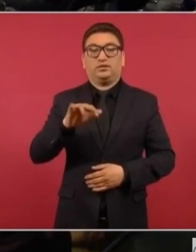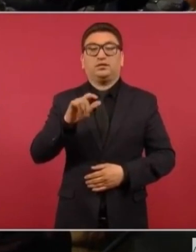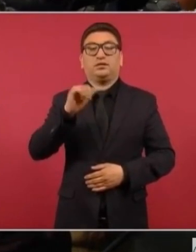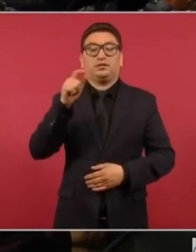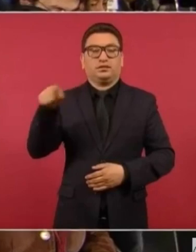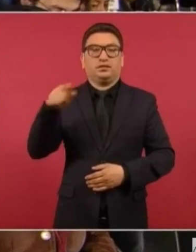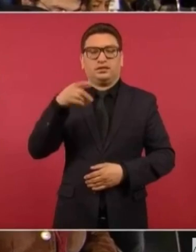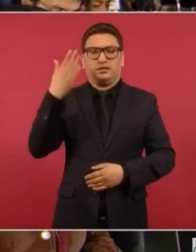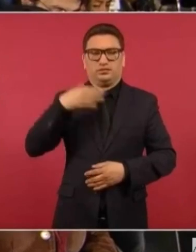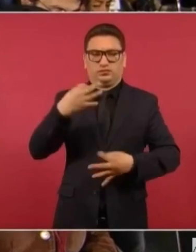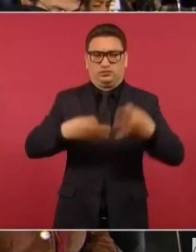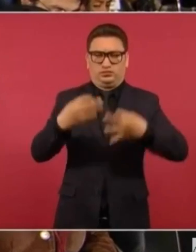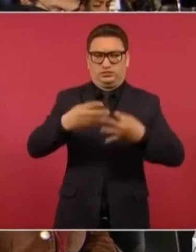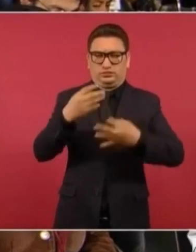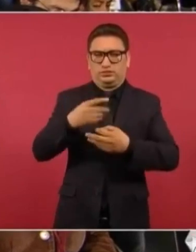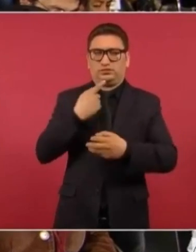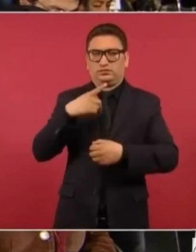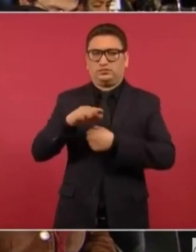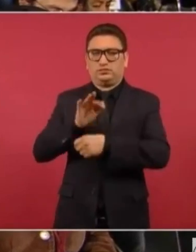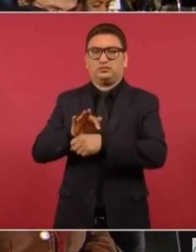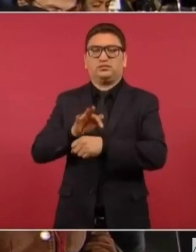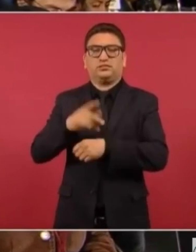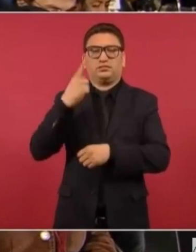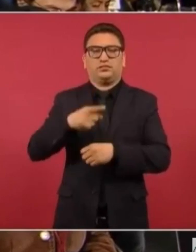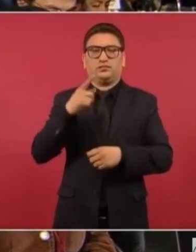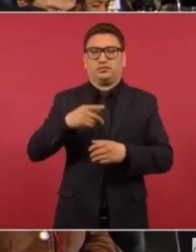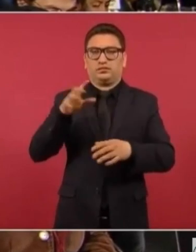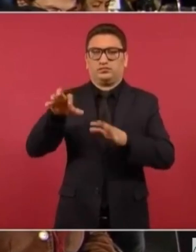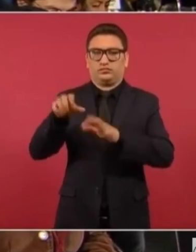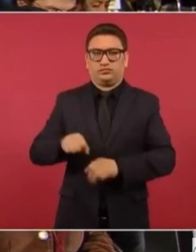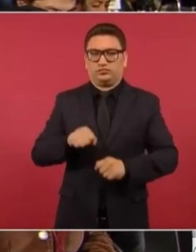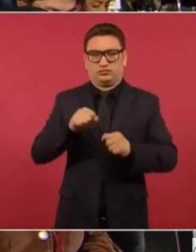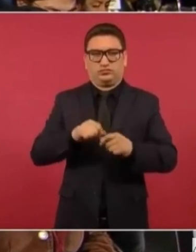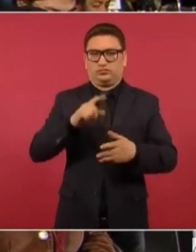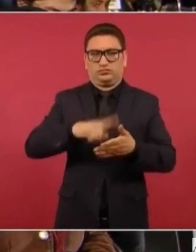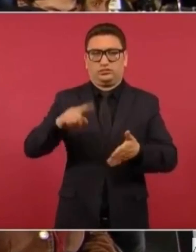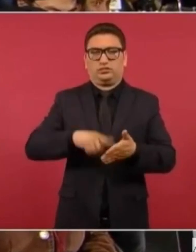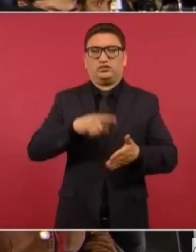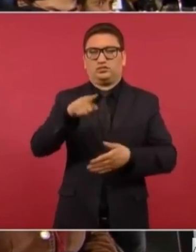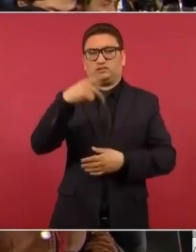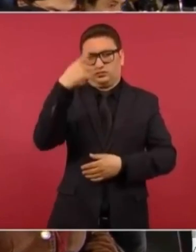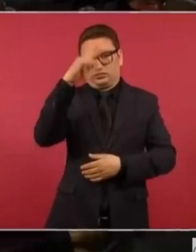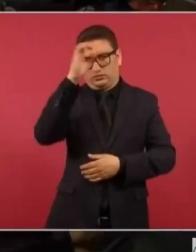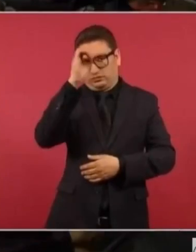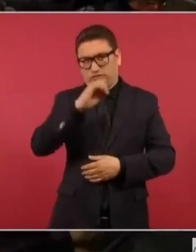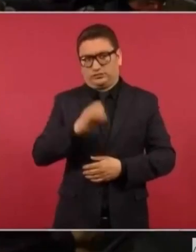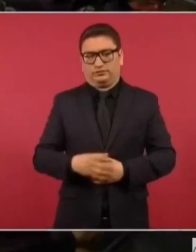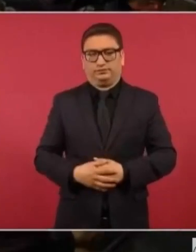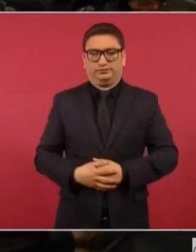amparo que cancela, deja sin efecto la orden de aprehensión que tenía en su contra. Preguntarle su opinión al respecto.